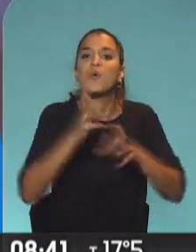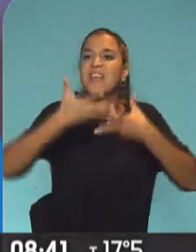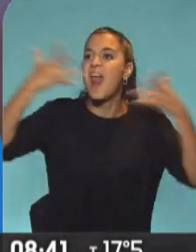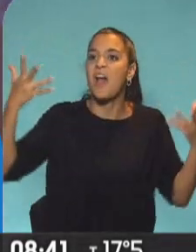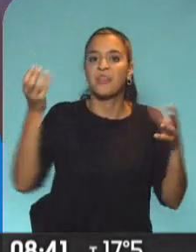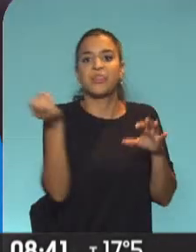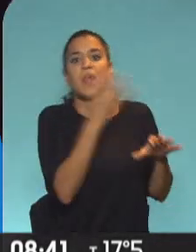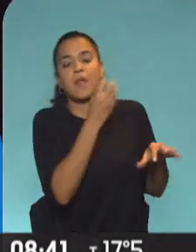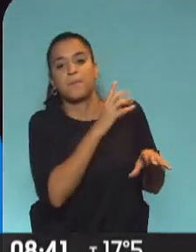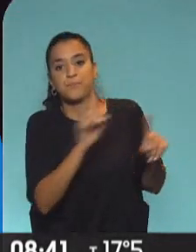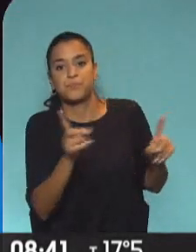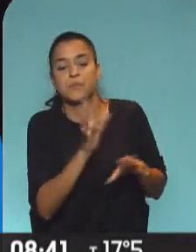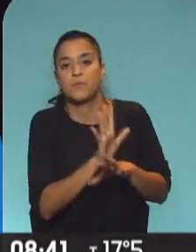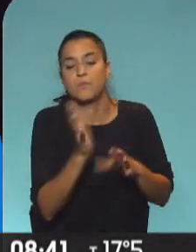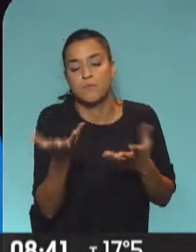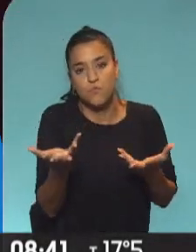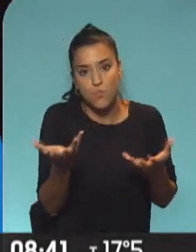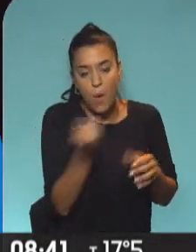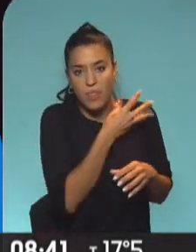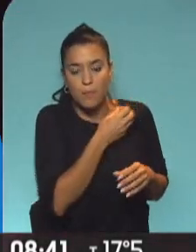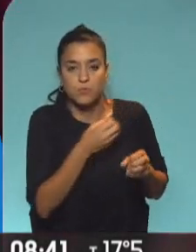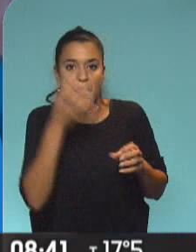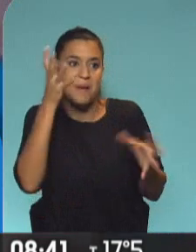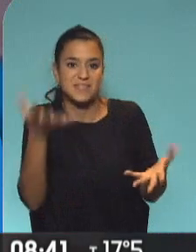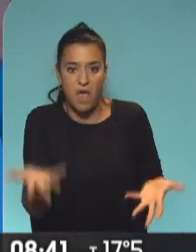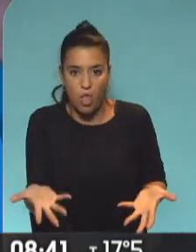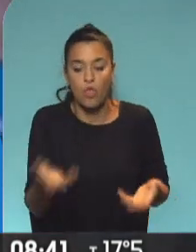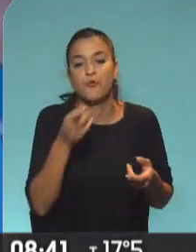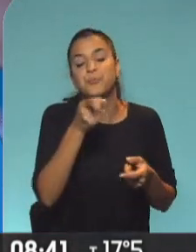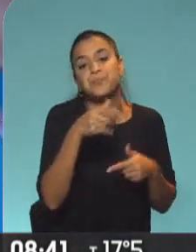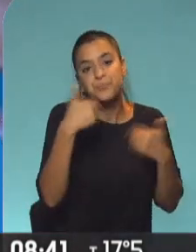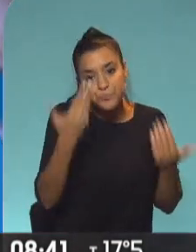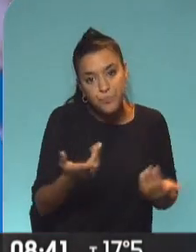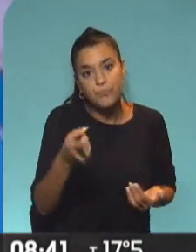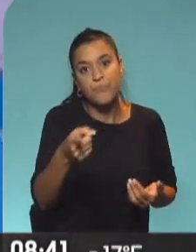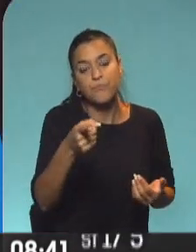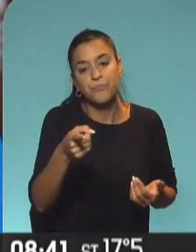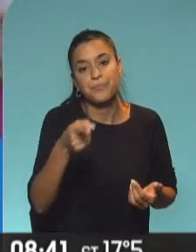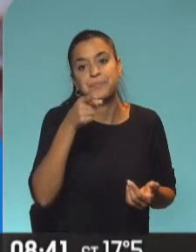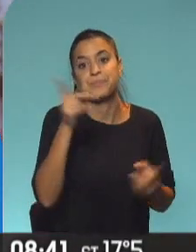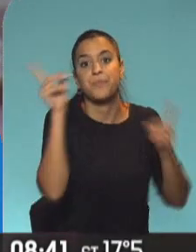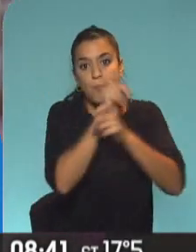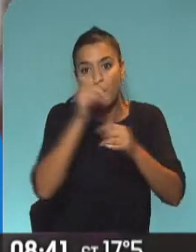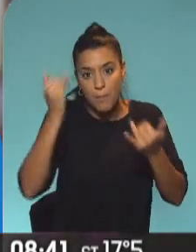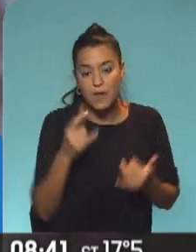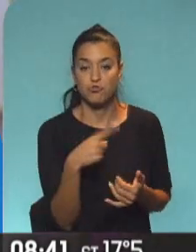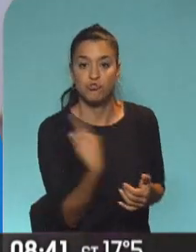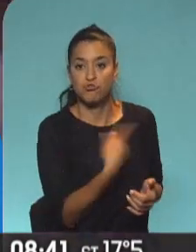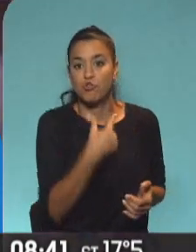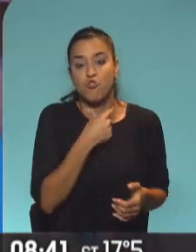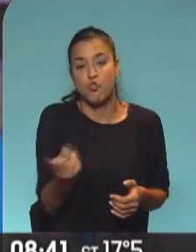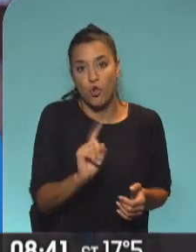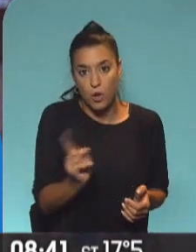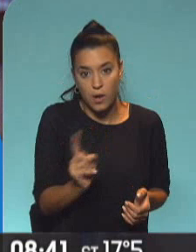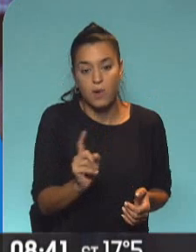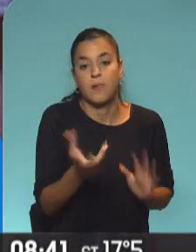las espaldas de las cadenas de farmacia. Entonces, eso es indudablemente un problema que no queremos que de ninguna manera